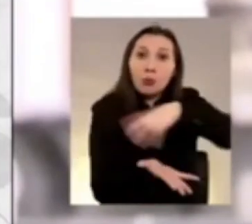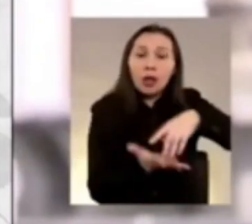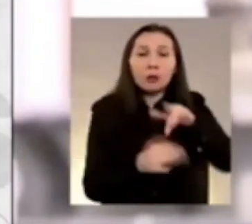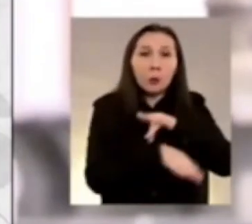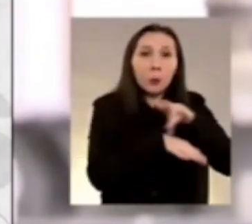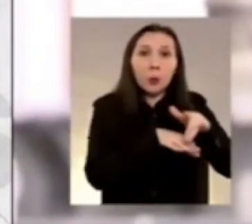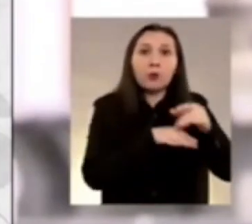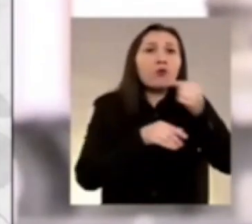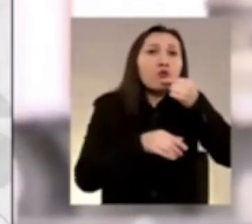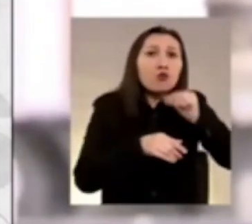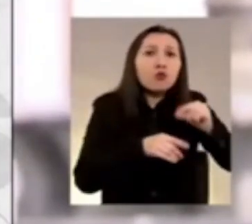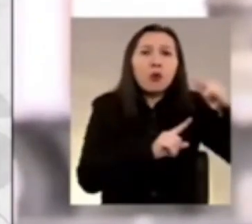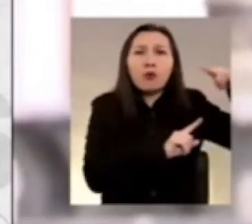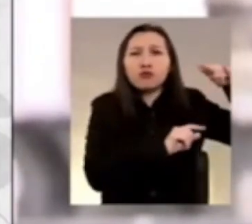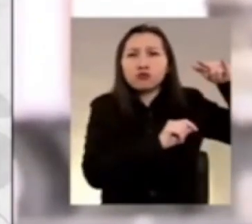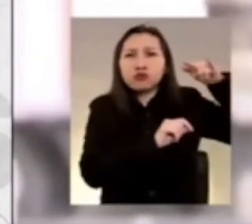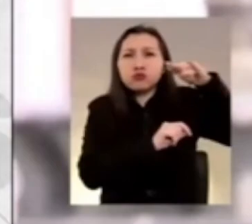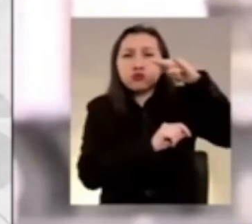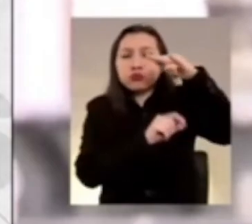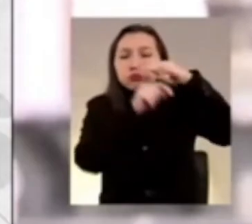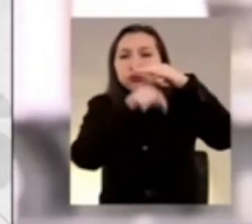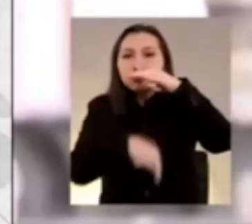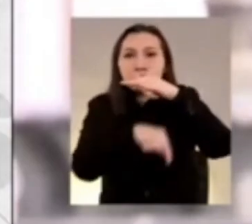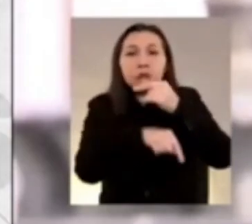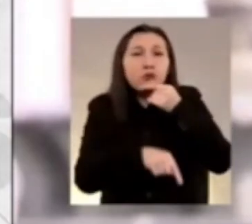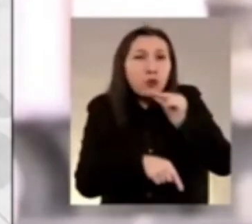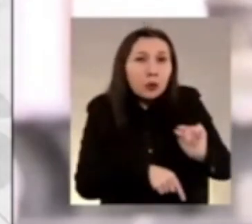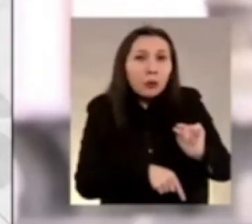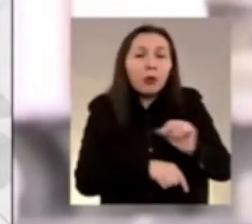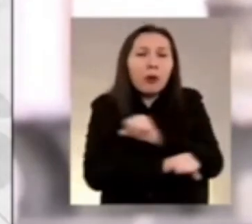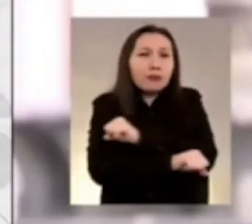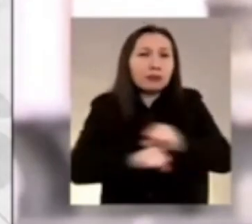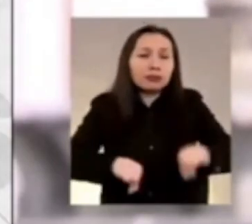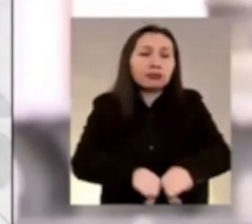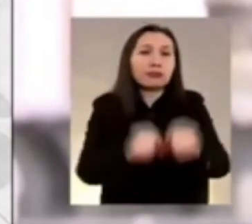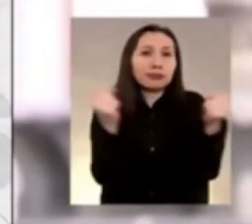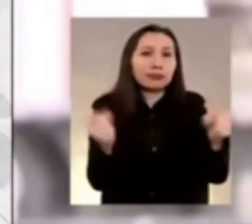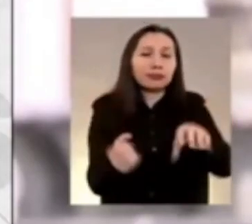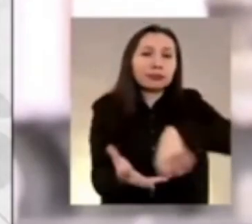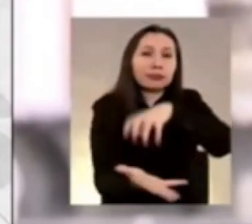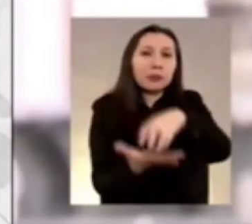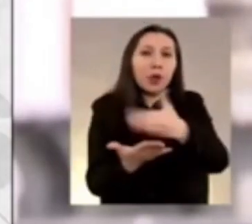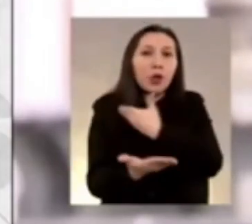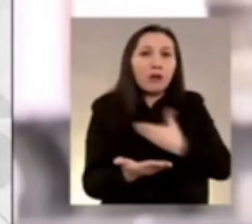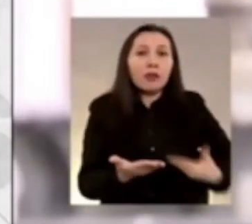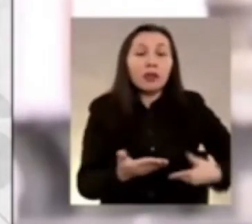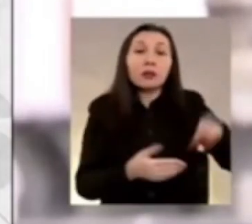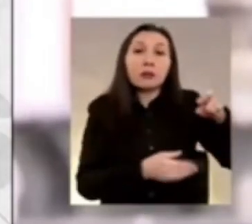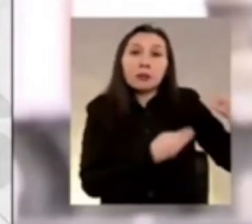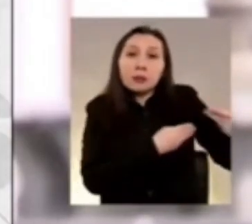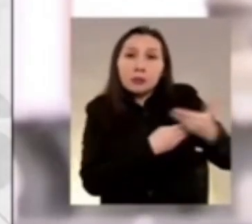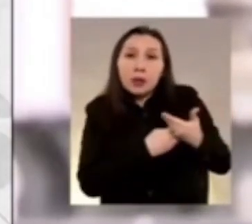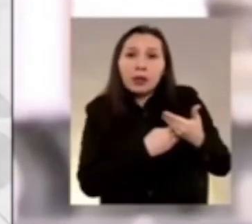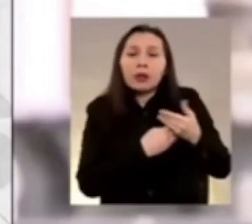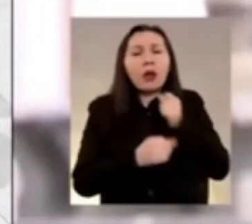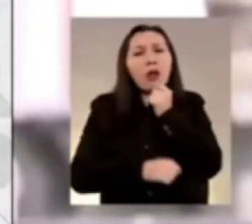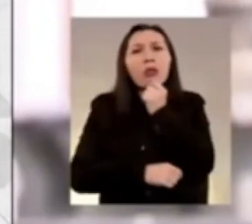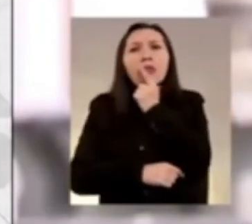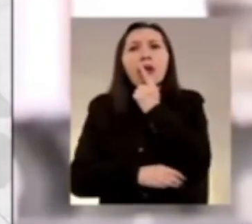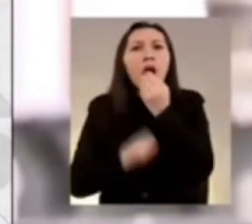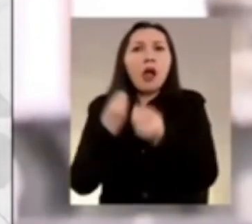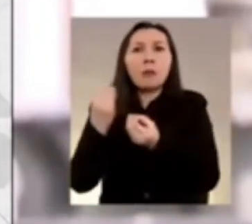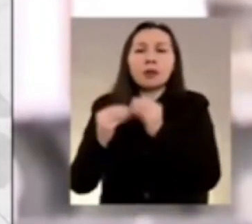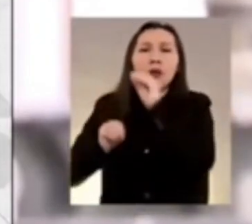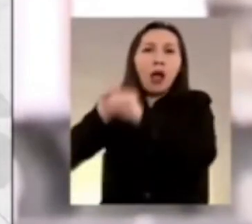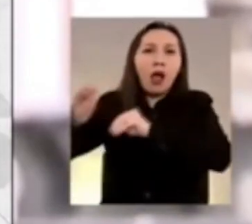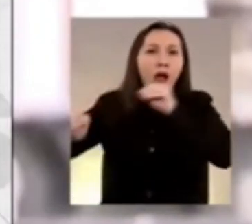ya venía el vuelo de los aviones cotejantes para destruir el Palacio de Gobierno, y nos pidió que denunciáramos lo que estaba